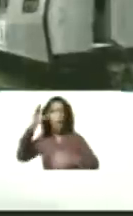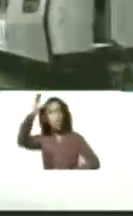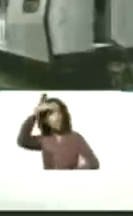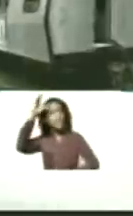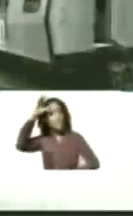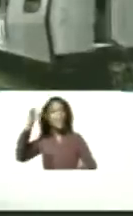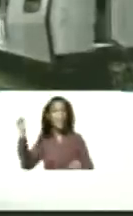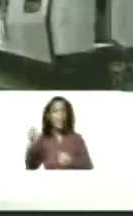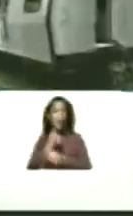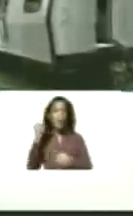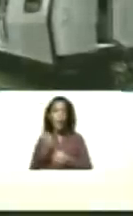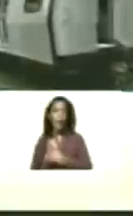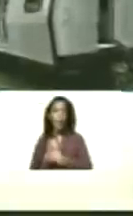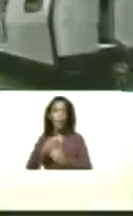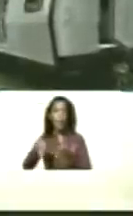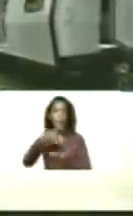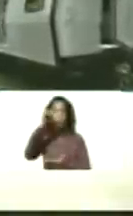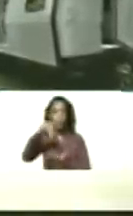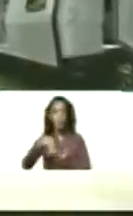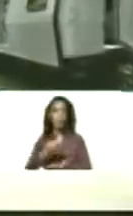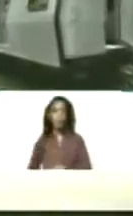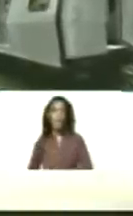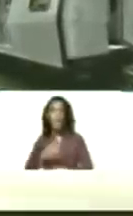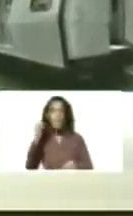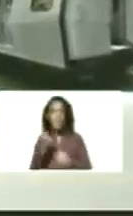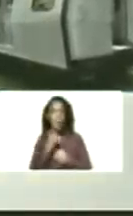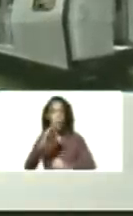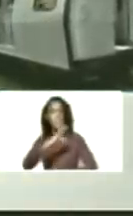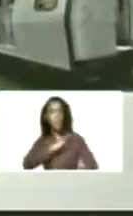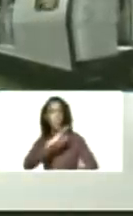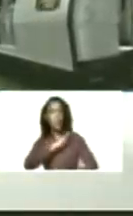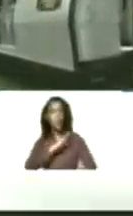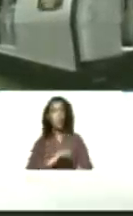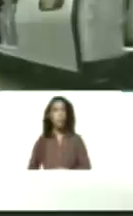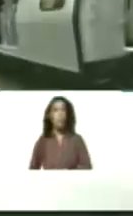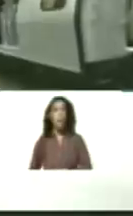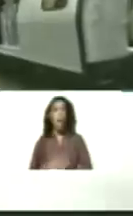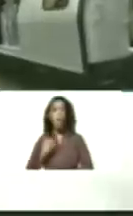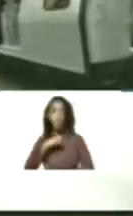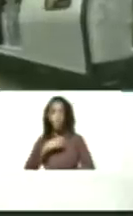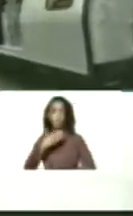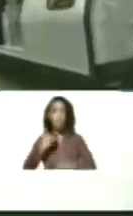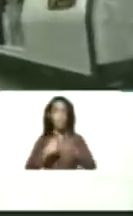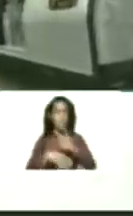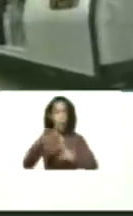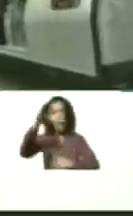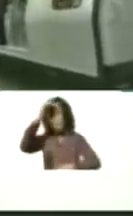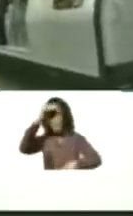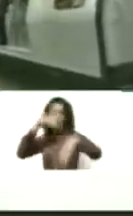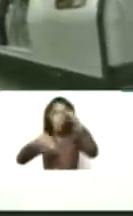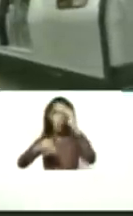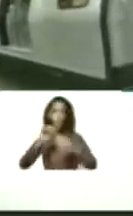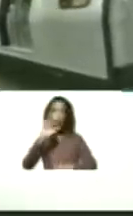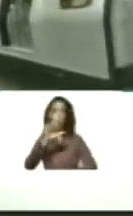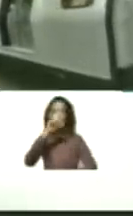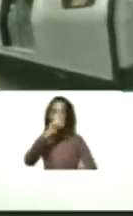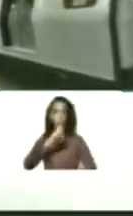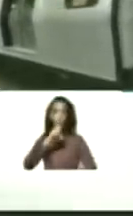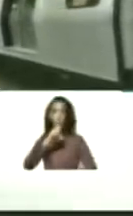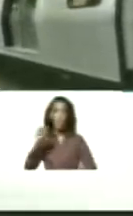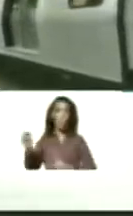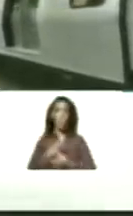y trabajo nacional, con trabajo propio, es lo que hemos aprendido en estos 3 años de